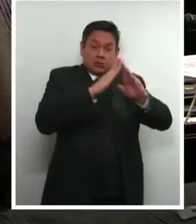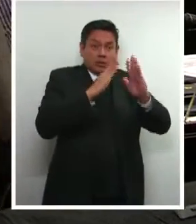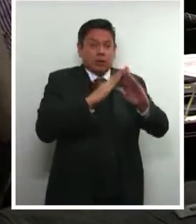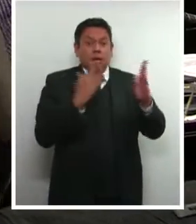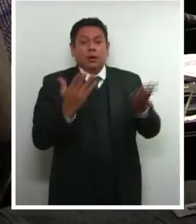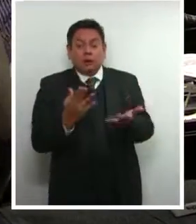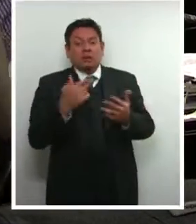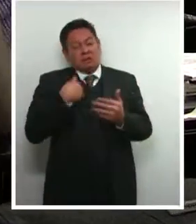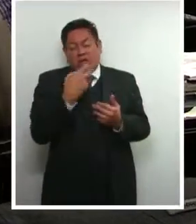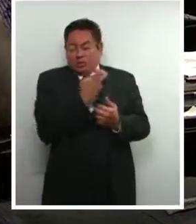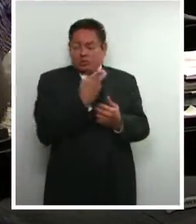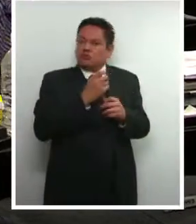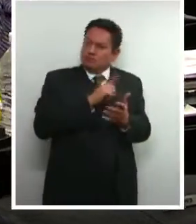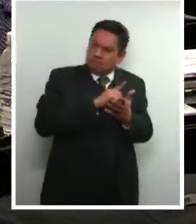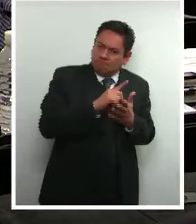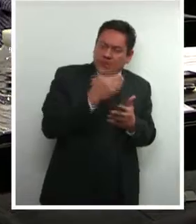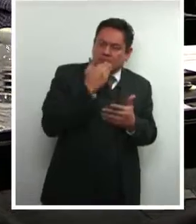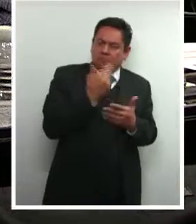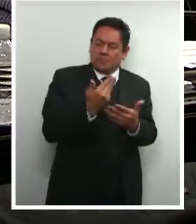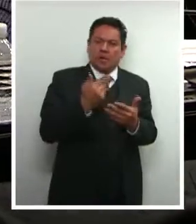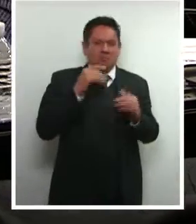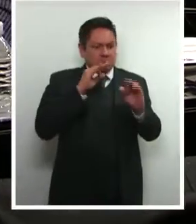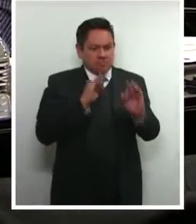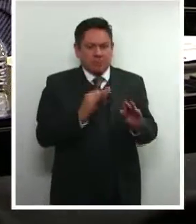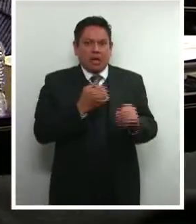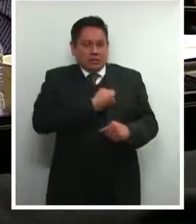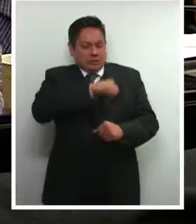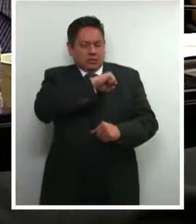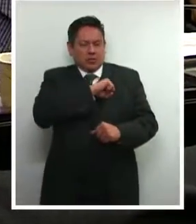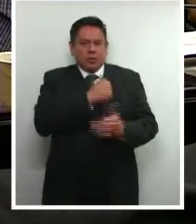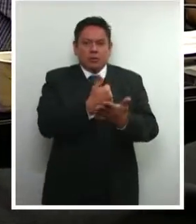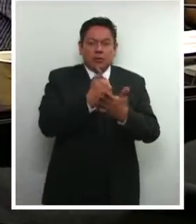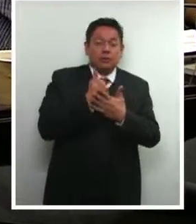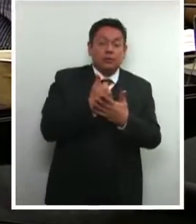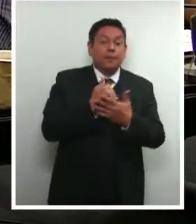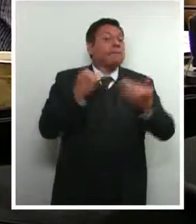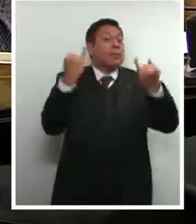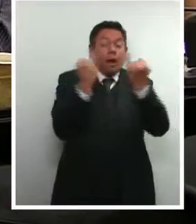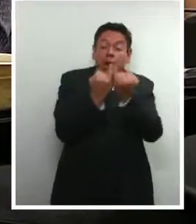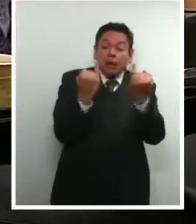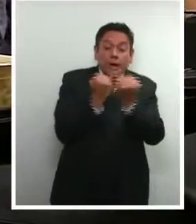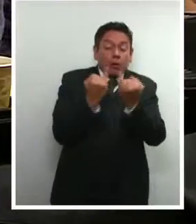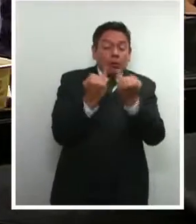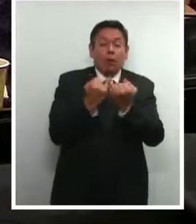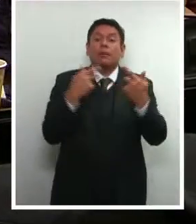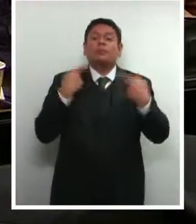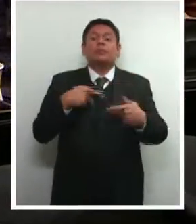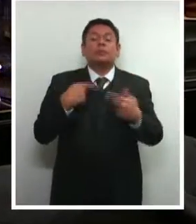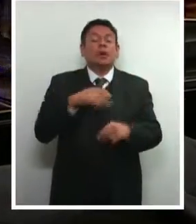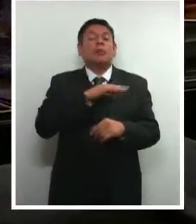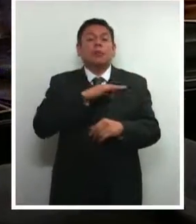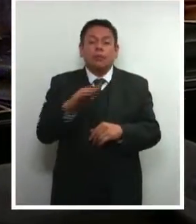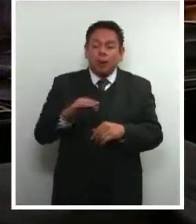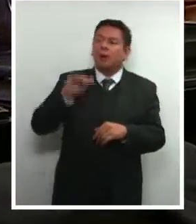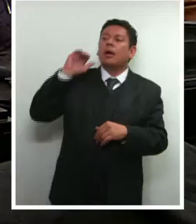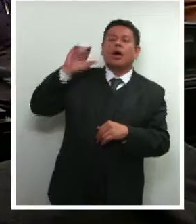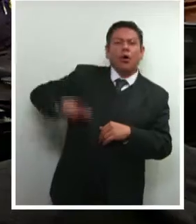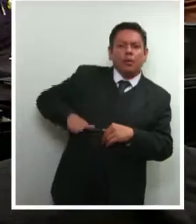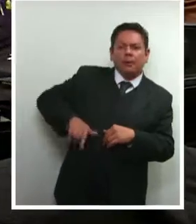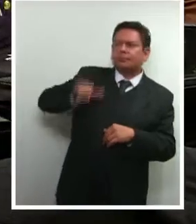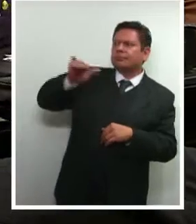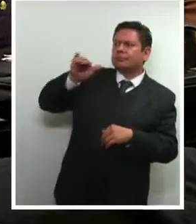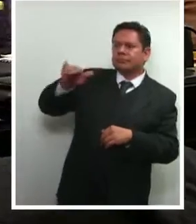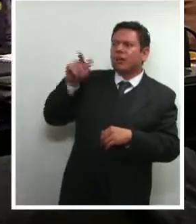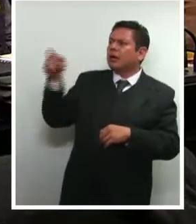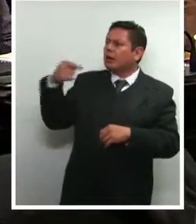la dignidad, la vida y la salud, así como a solicitar, recibir y difundir información sobre las cuestiones